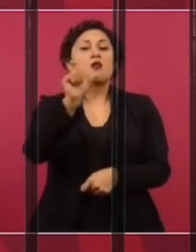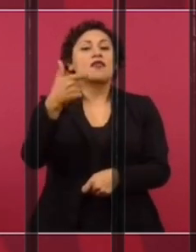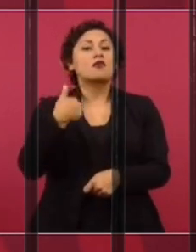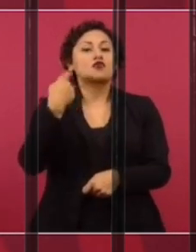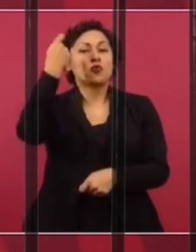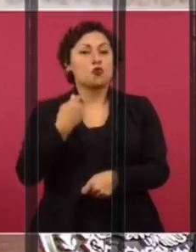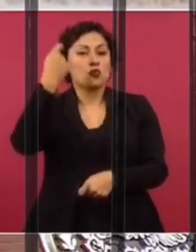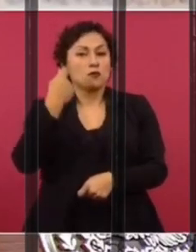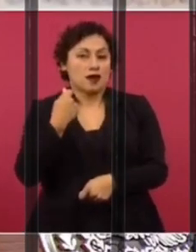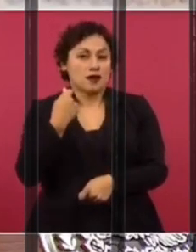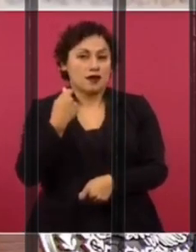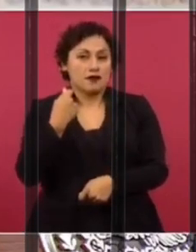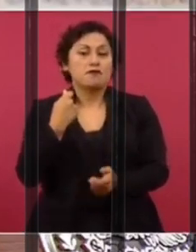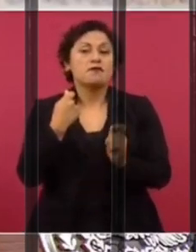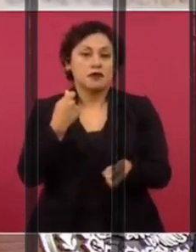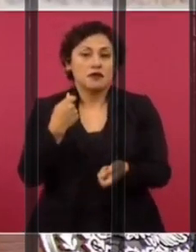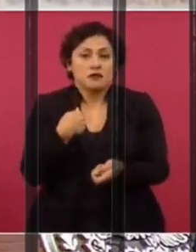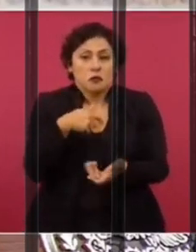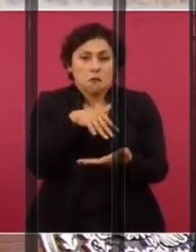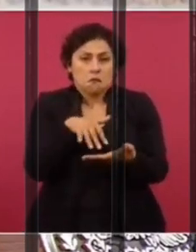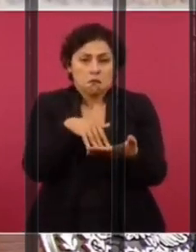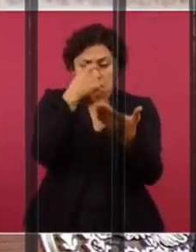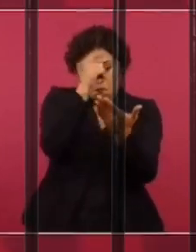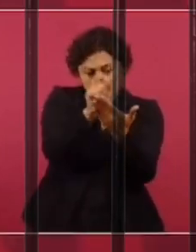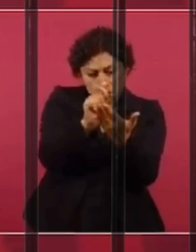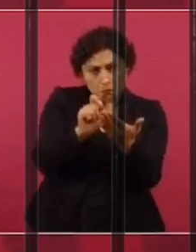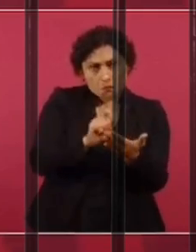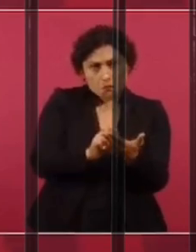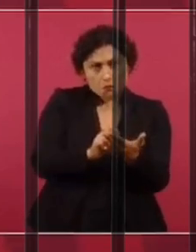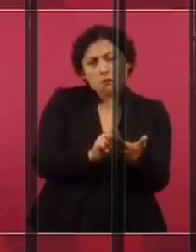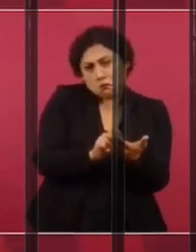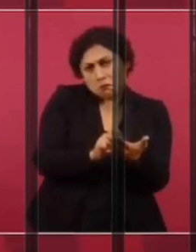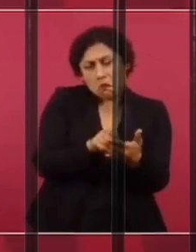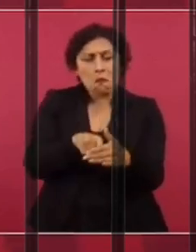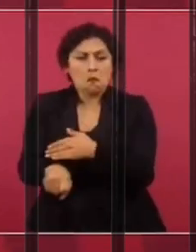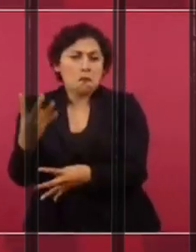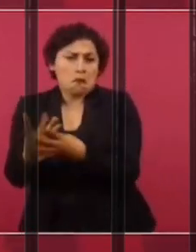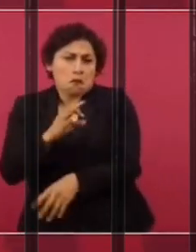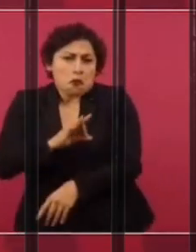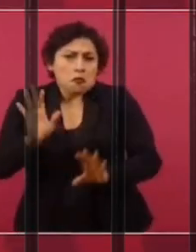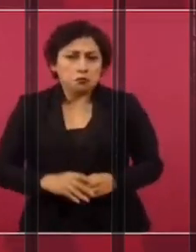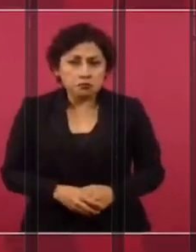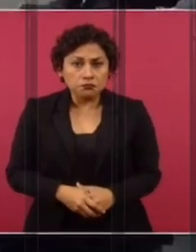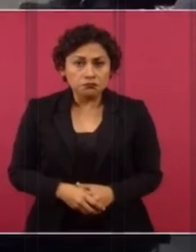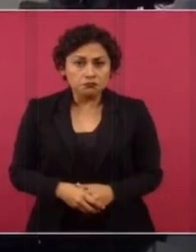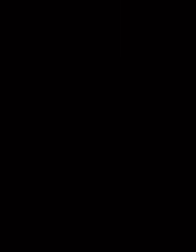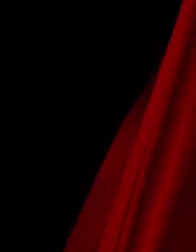que va a ser leer y escribir, pues también en la cárcel, ¿no? Se puede.